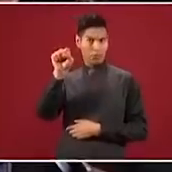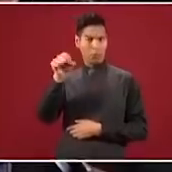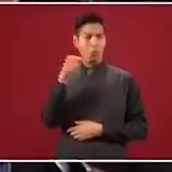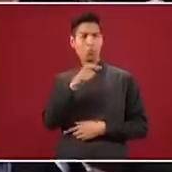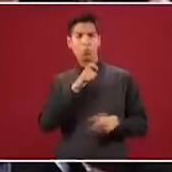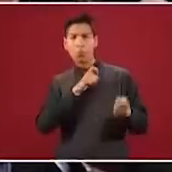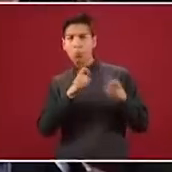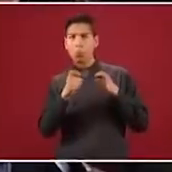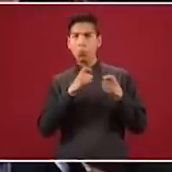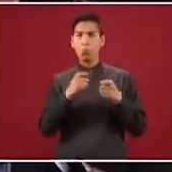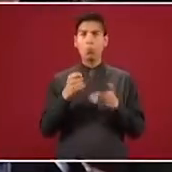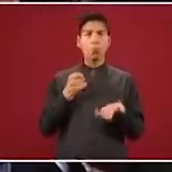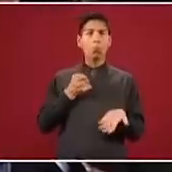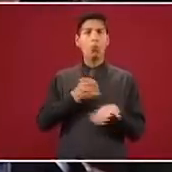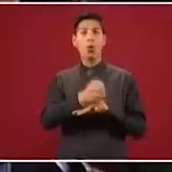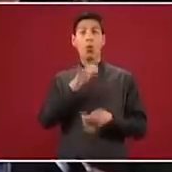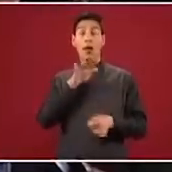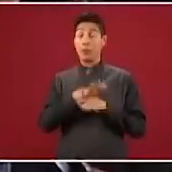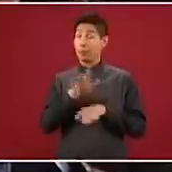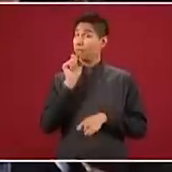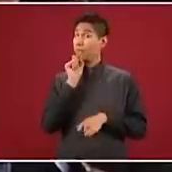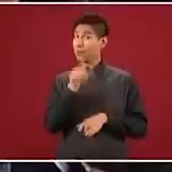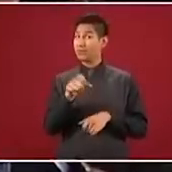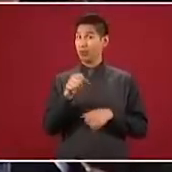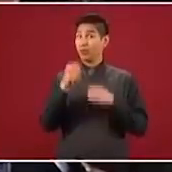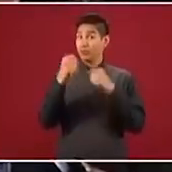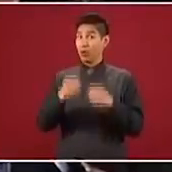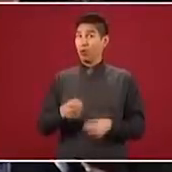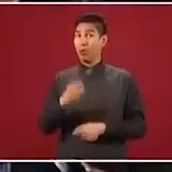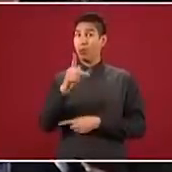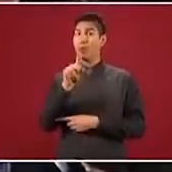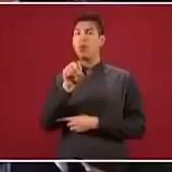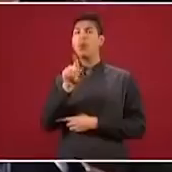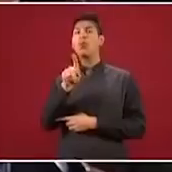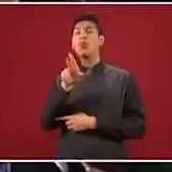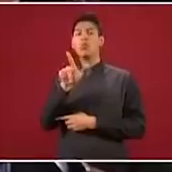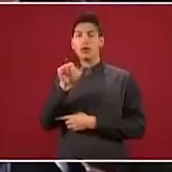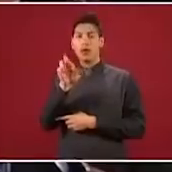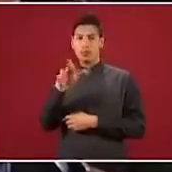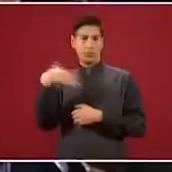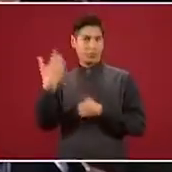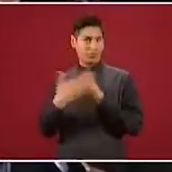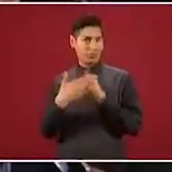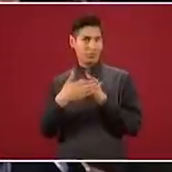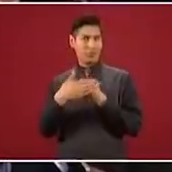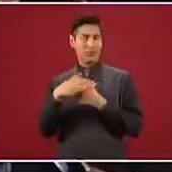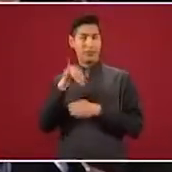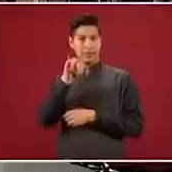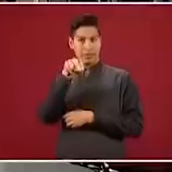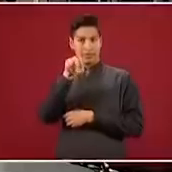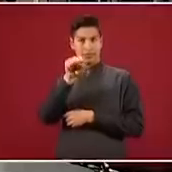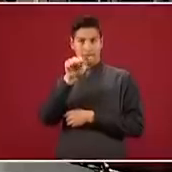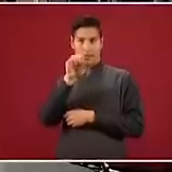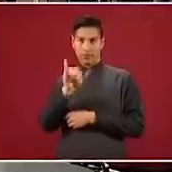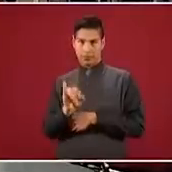los trabajadores, hasta del Seguro Popular, que van a pertenecer al INSABI. Bueno, es como estamos